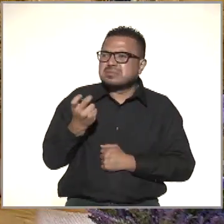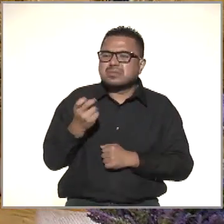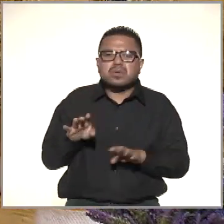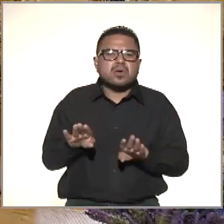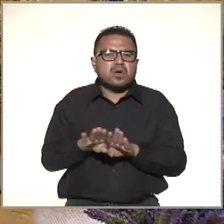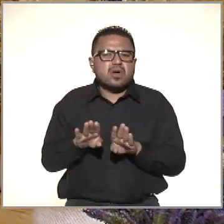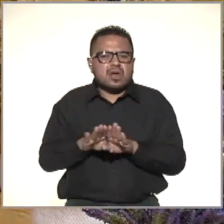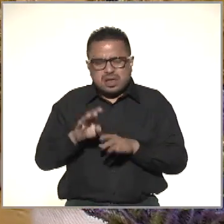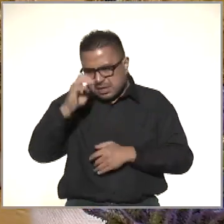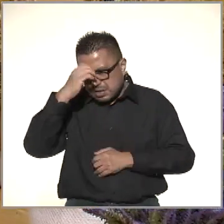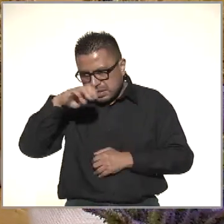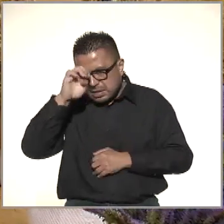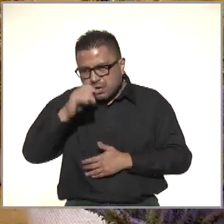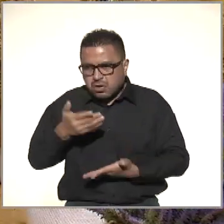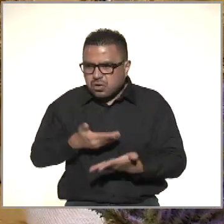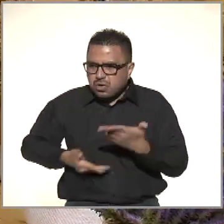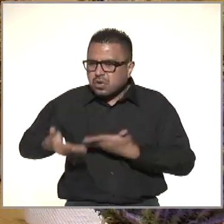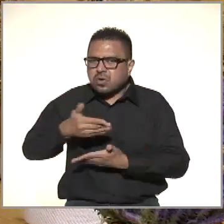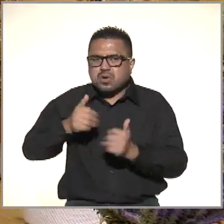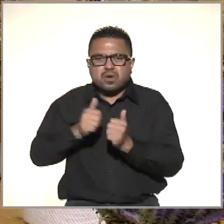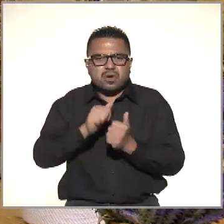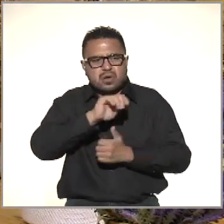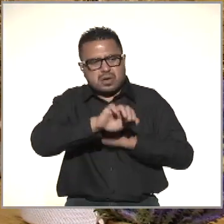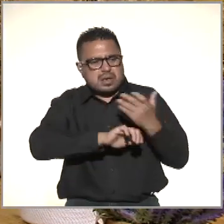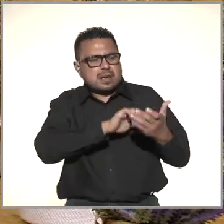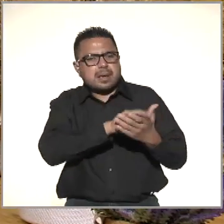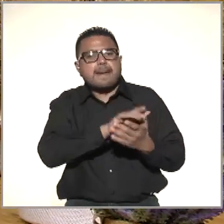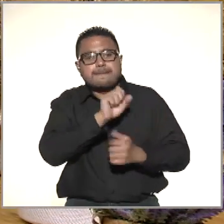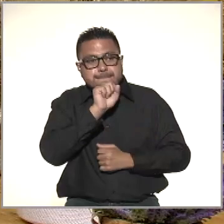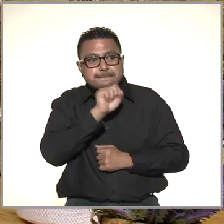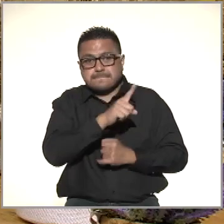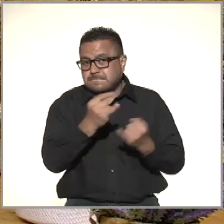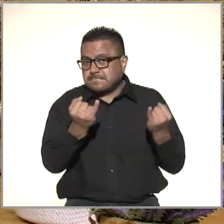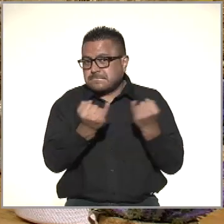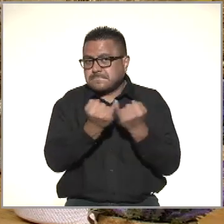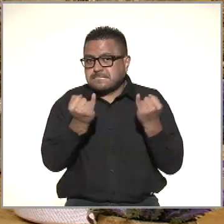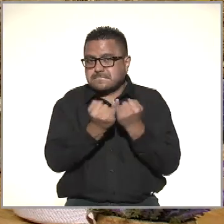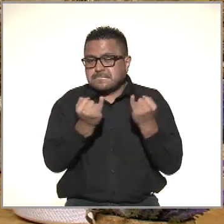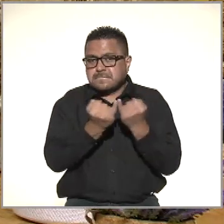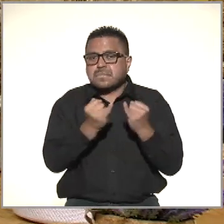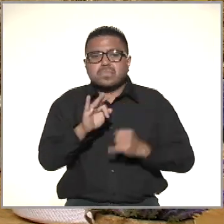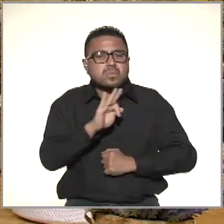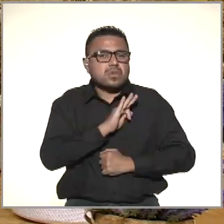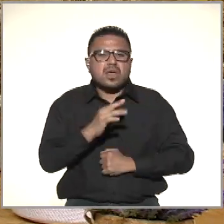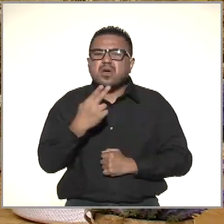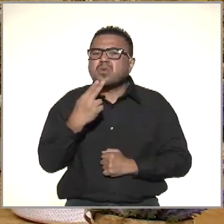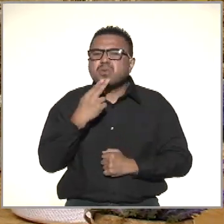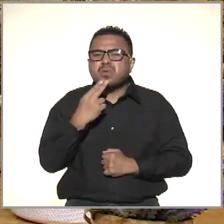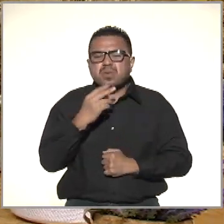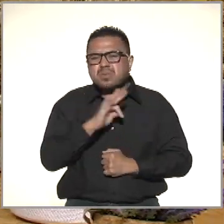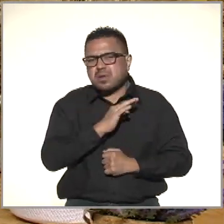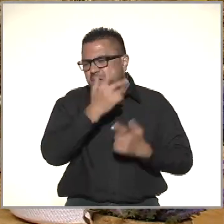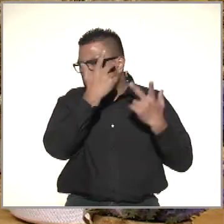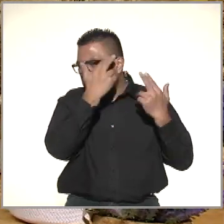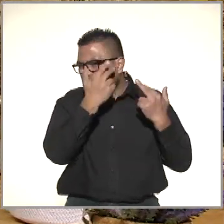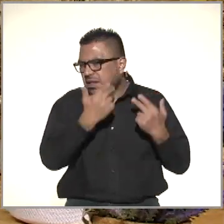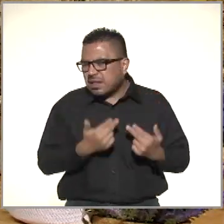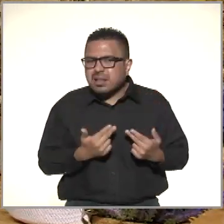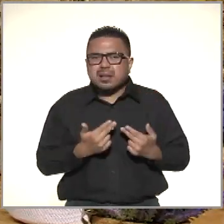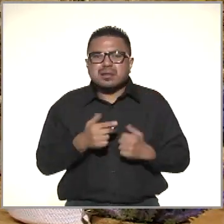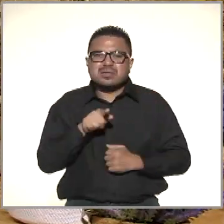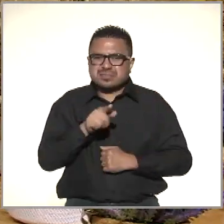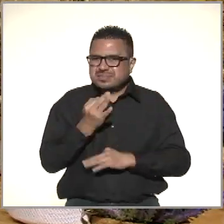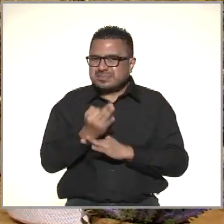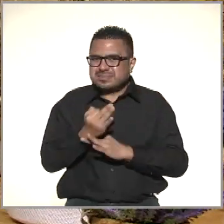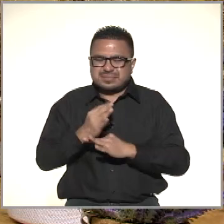cúmulo de experiencias que se comparten en la pareja y también, obviamente, que se puede utilizar para destruir. Lo que